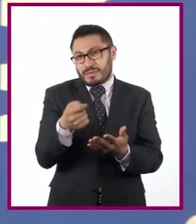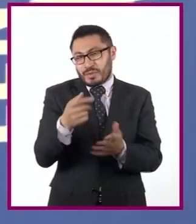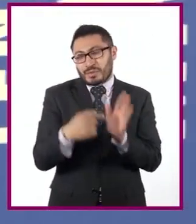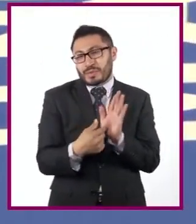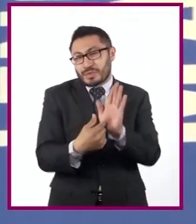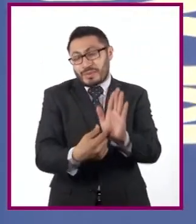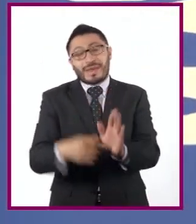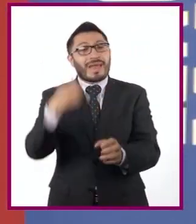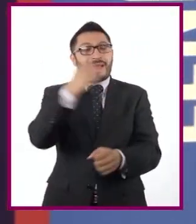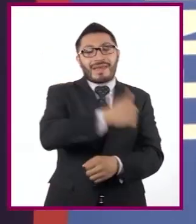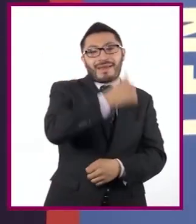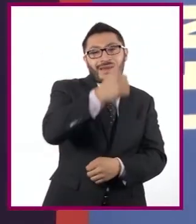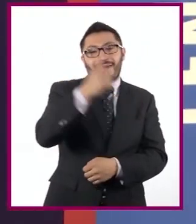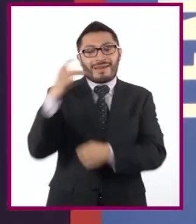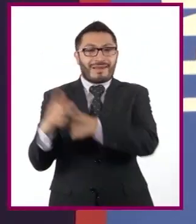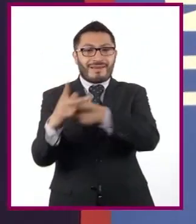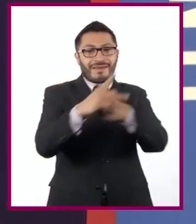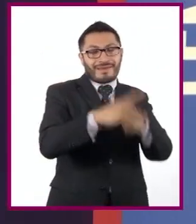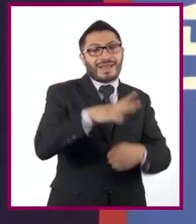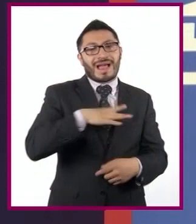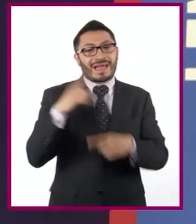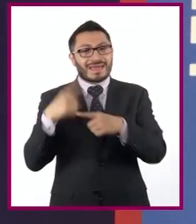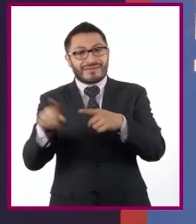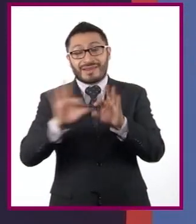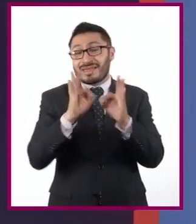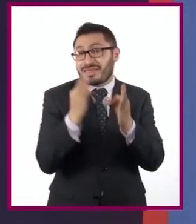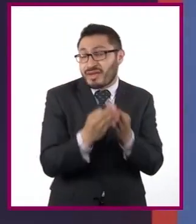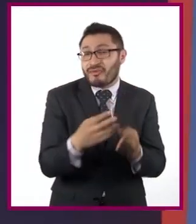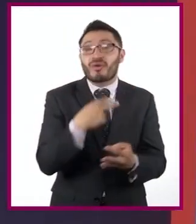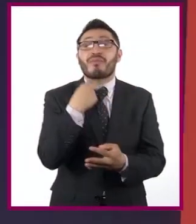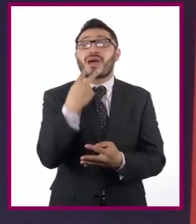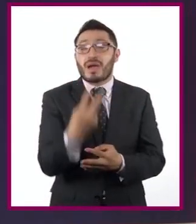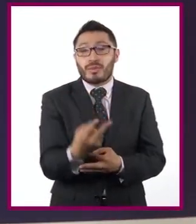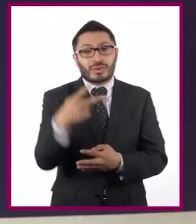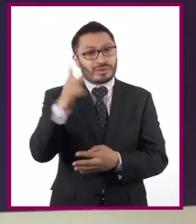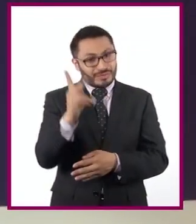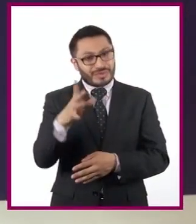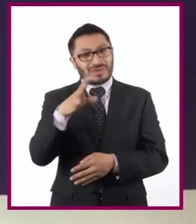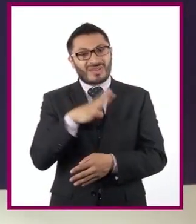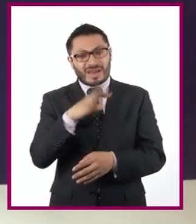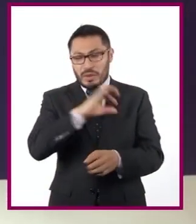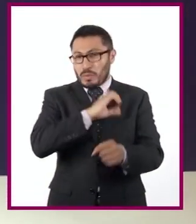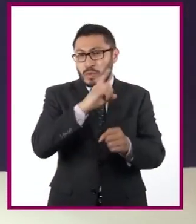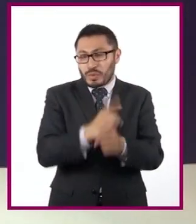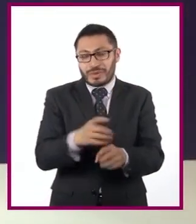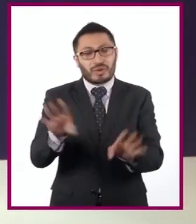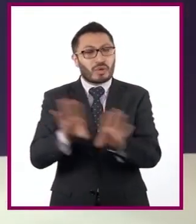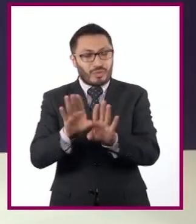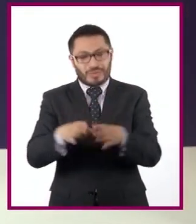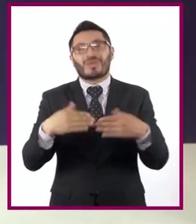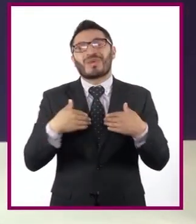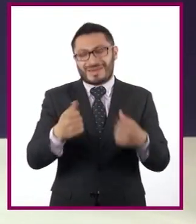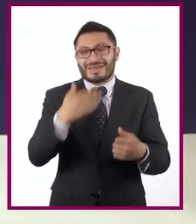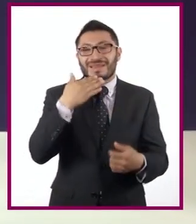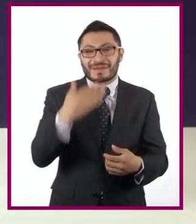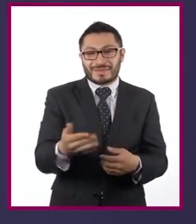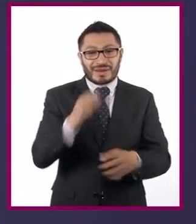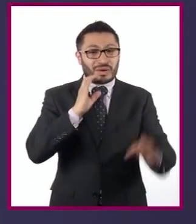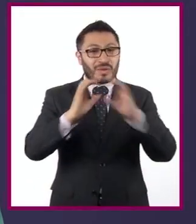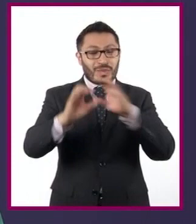aunque en cada país pronuncien de forma distinta, no se pierde la posibilidad de comprender las palabras que decimos en